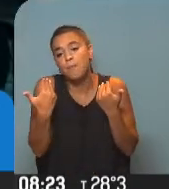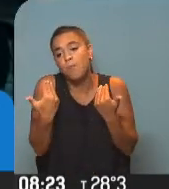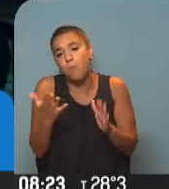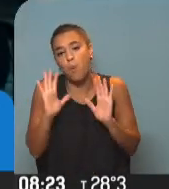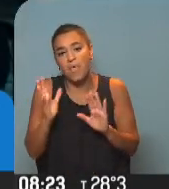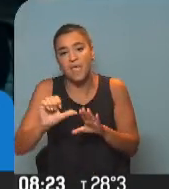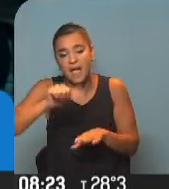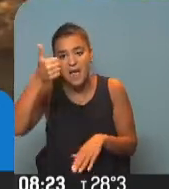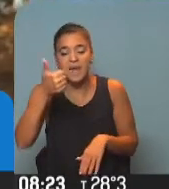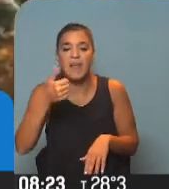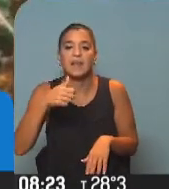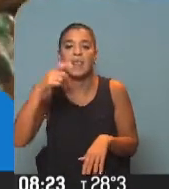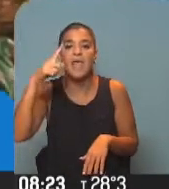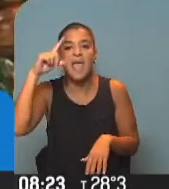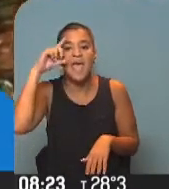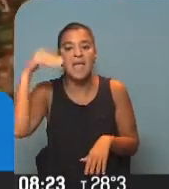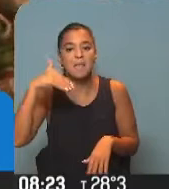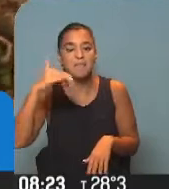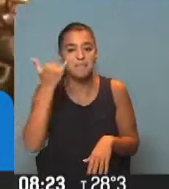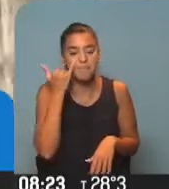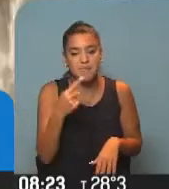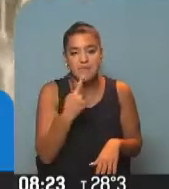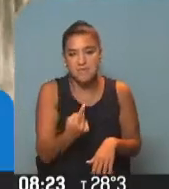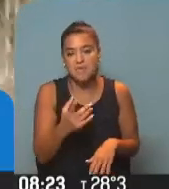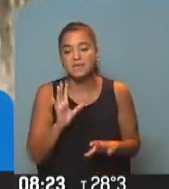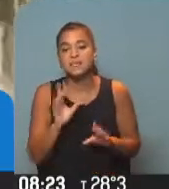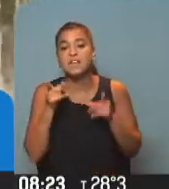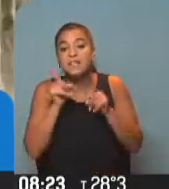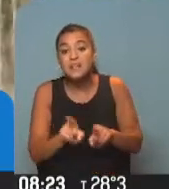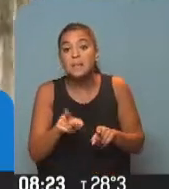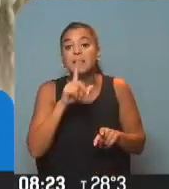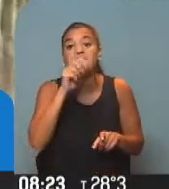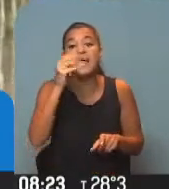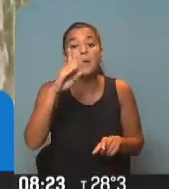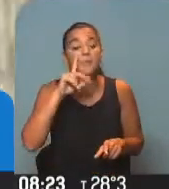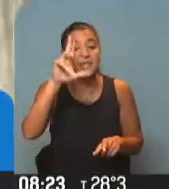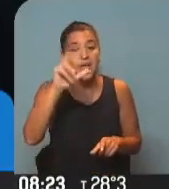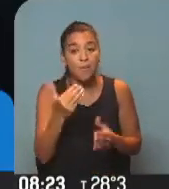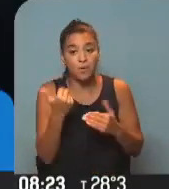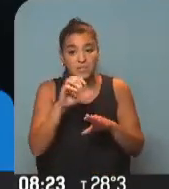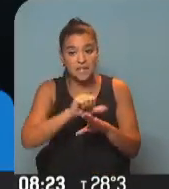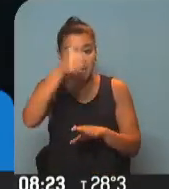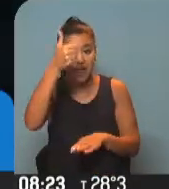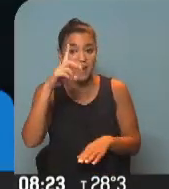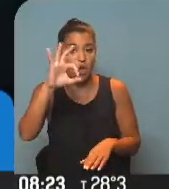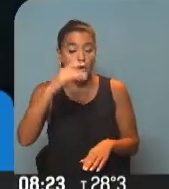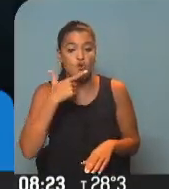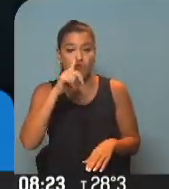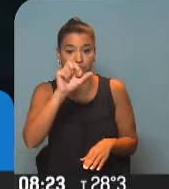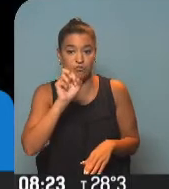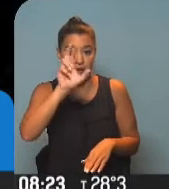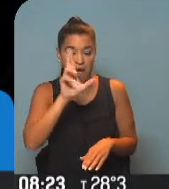por El Vice. ¿Y quién les dice que en esto del Huracán Roma Marina de Tavira no sea quien se lleve el Oscar a Mejor Actriz de